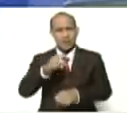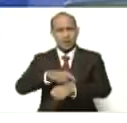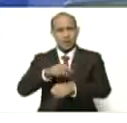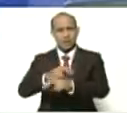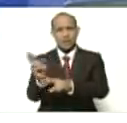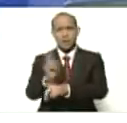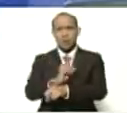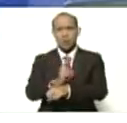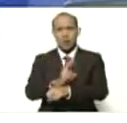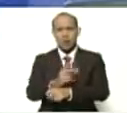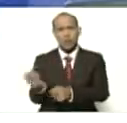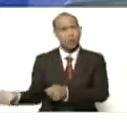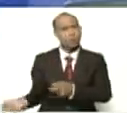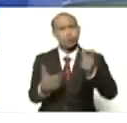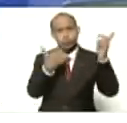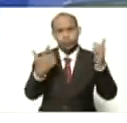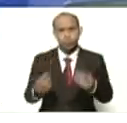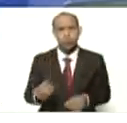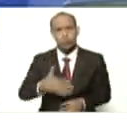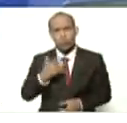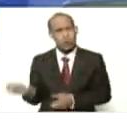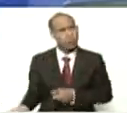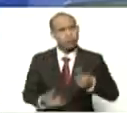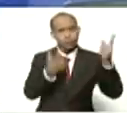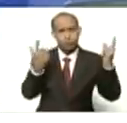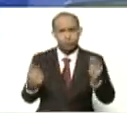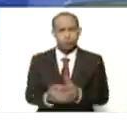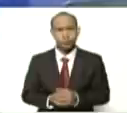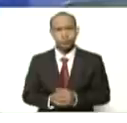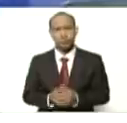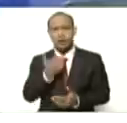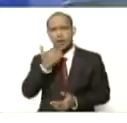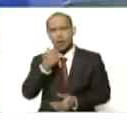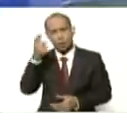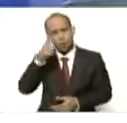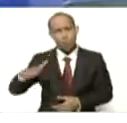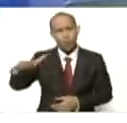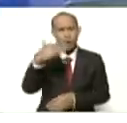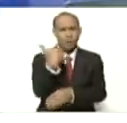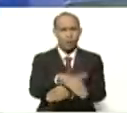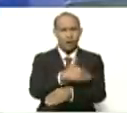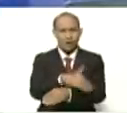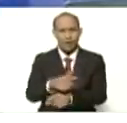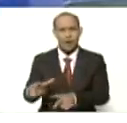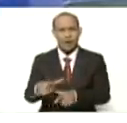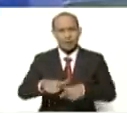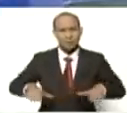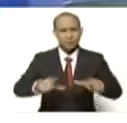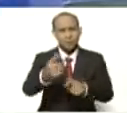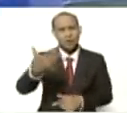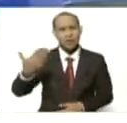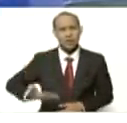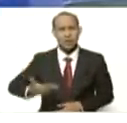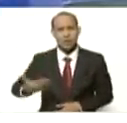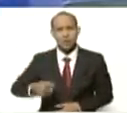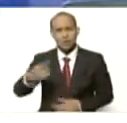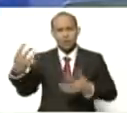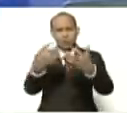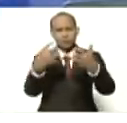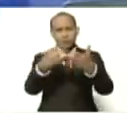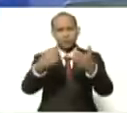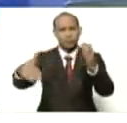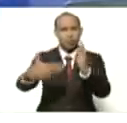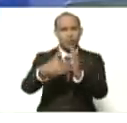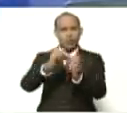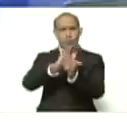y moverlo poder diagnosticar pueblos enteros carreteras zona muy importante en esta batalla contra la